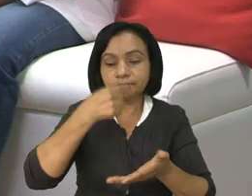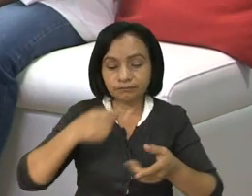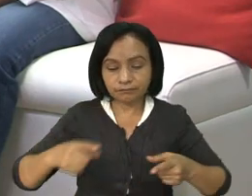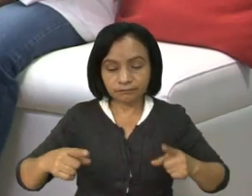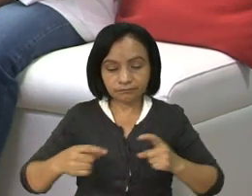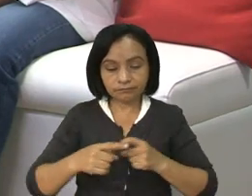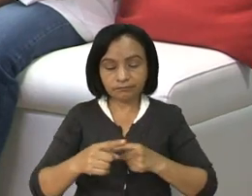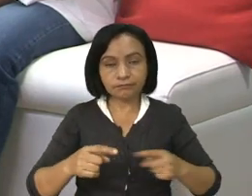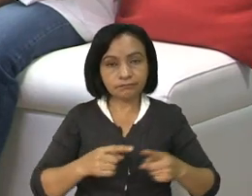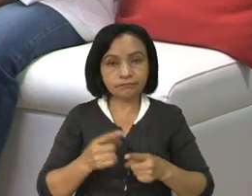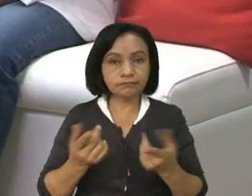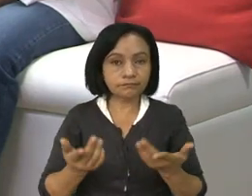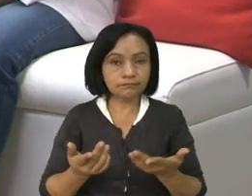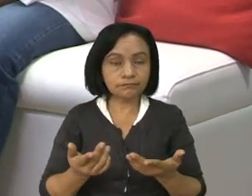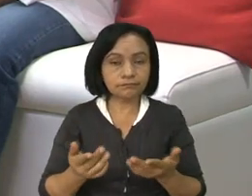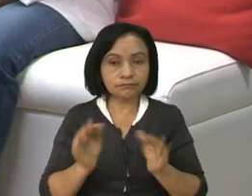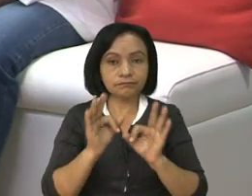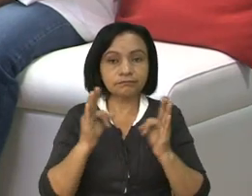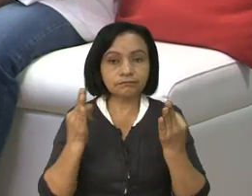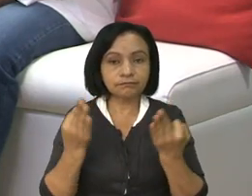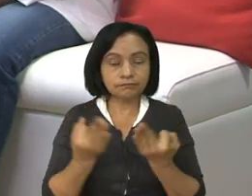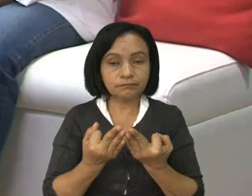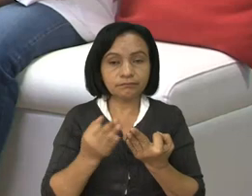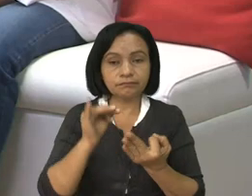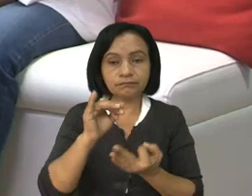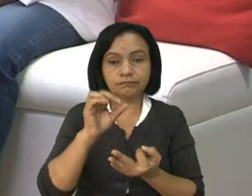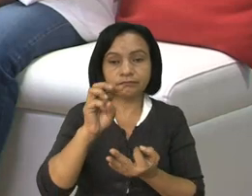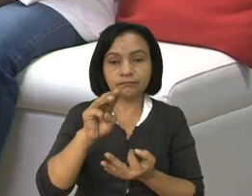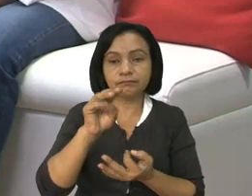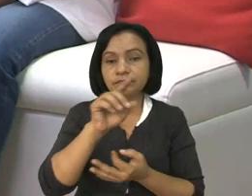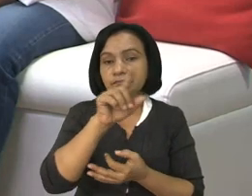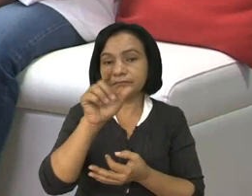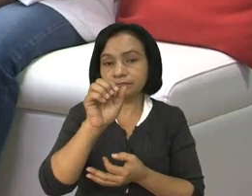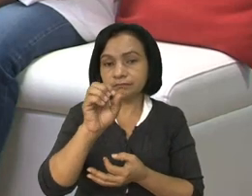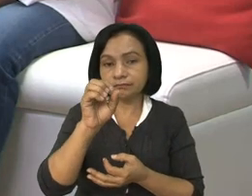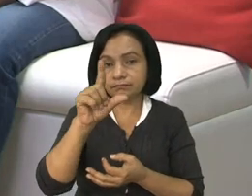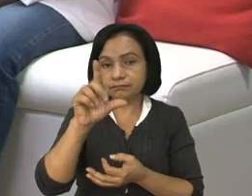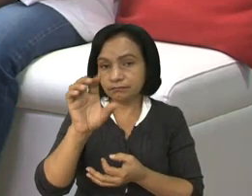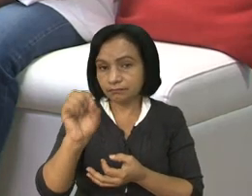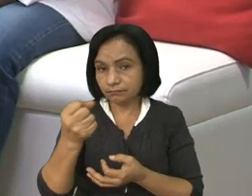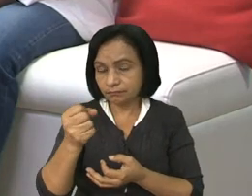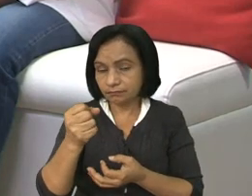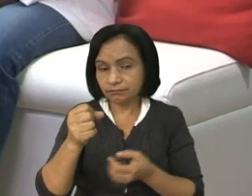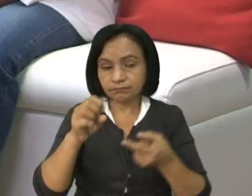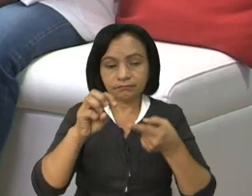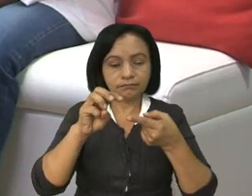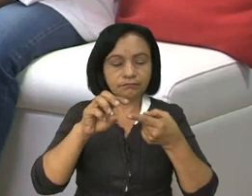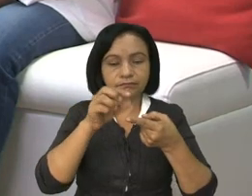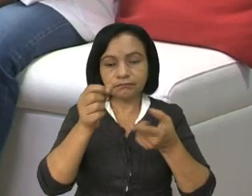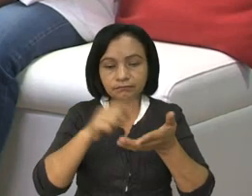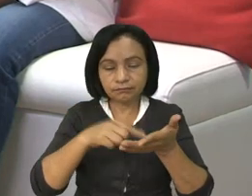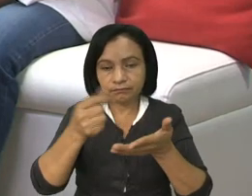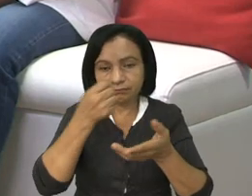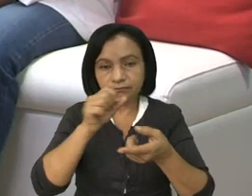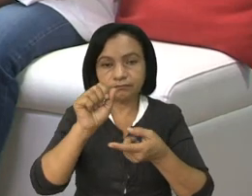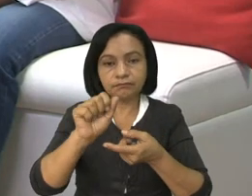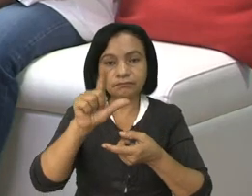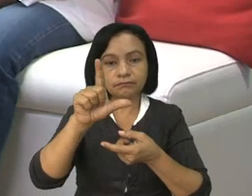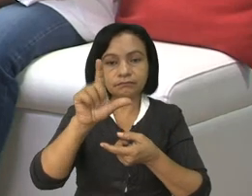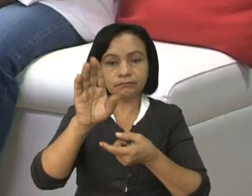ellos forman de la familia de los imidazoles, que es la metronidazol,